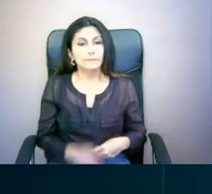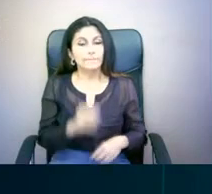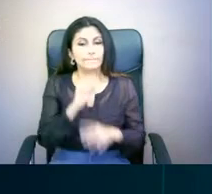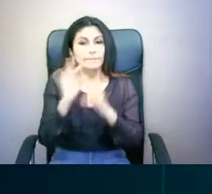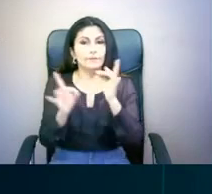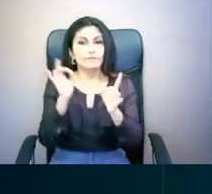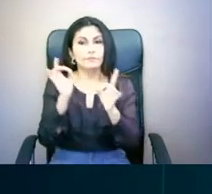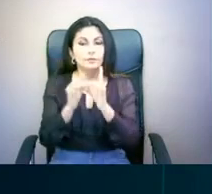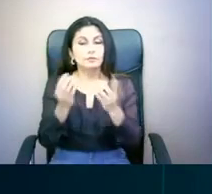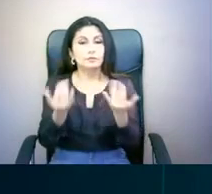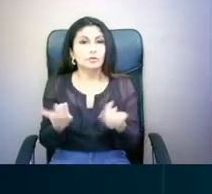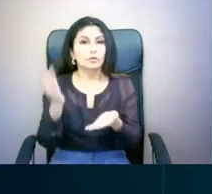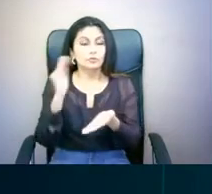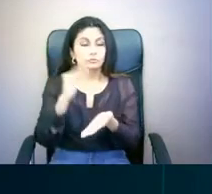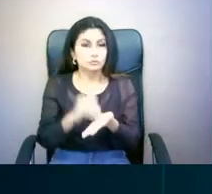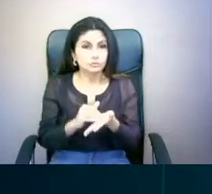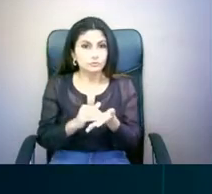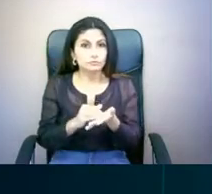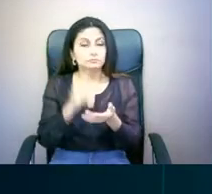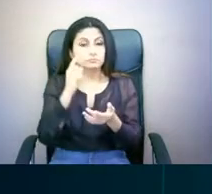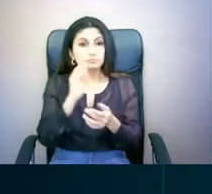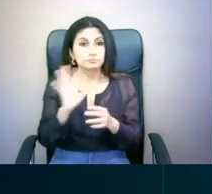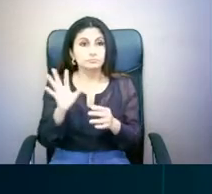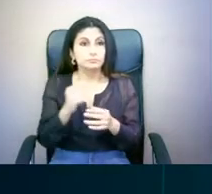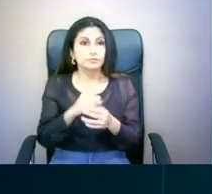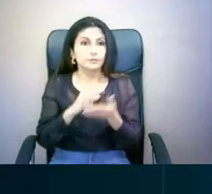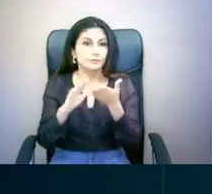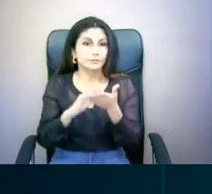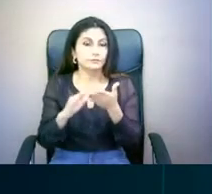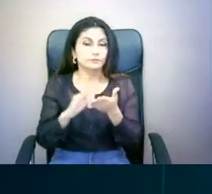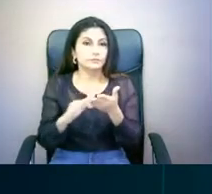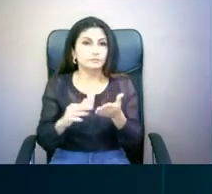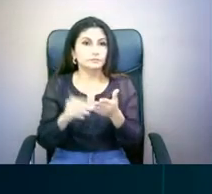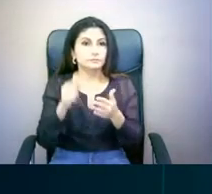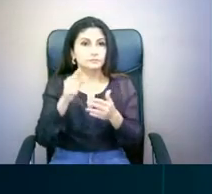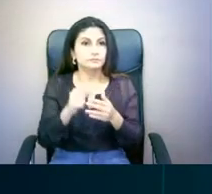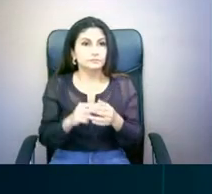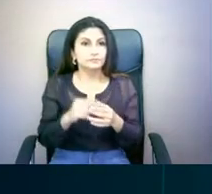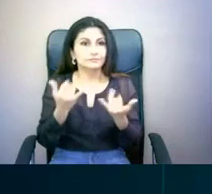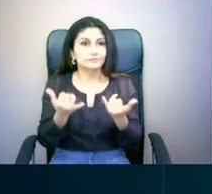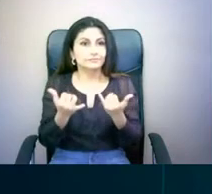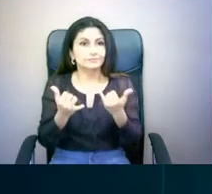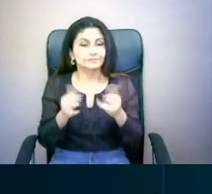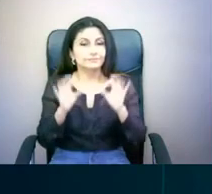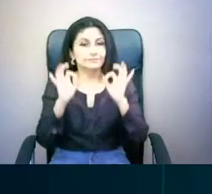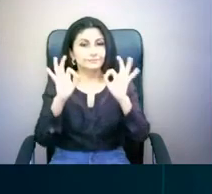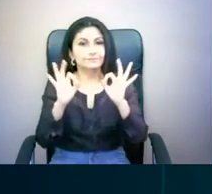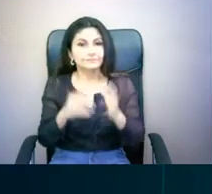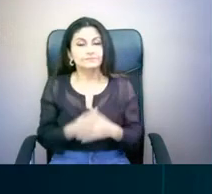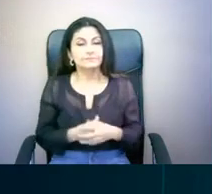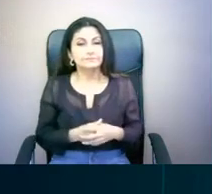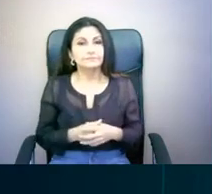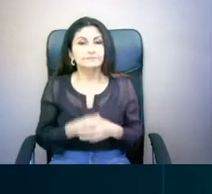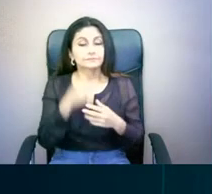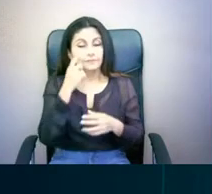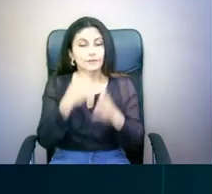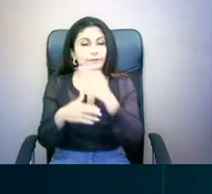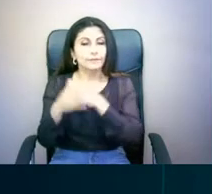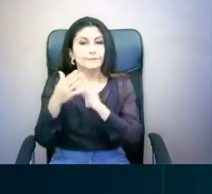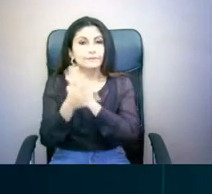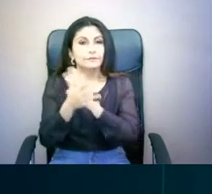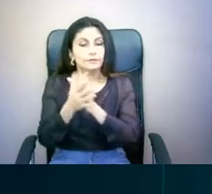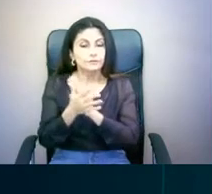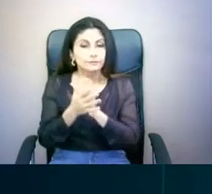Perfecto, entonces retomemos, compañeros. Ahora sí parece pues que estamos en situaciones óptimas. Bueno, entonces venía contándoles cómo la